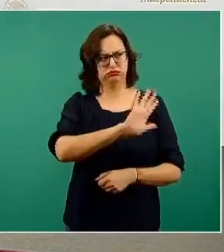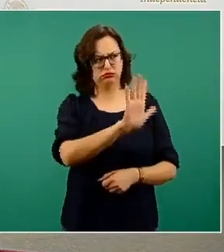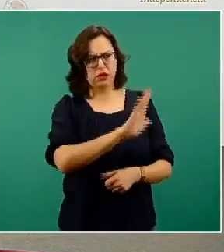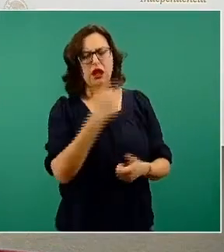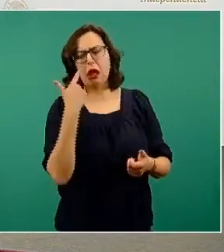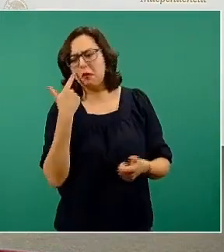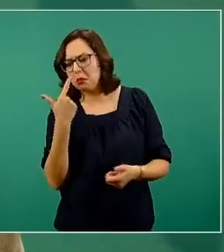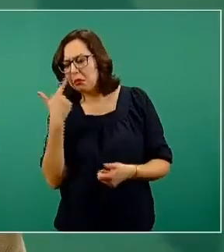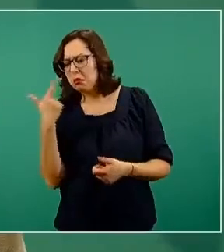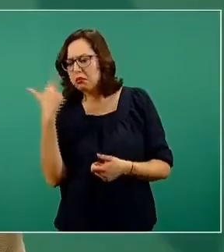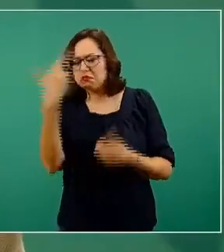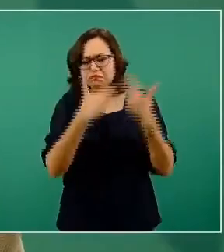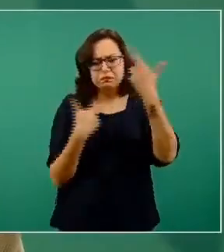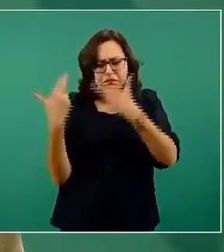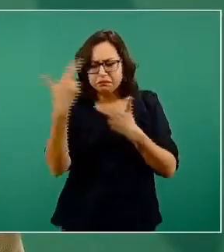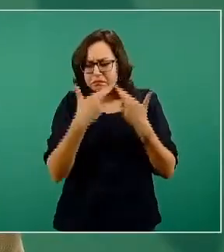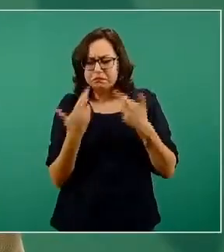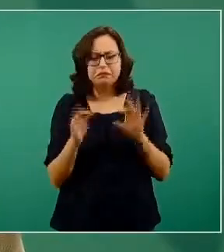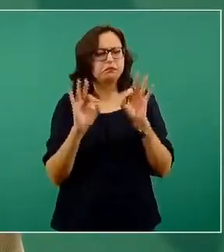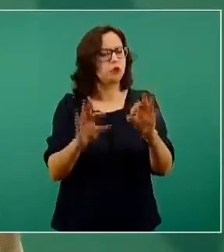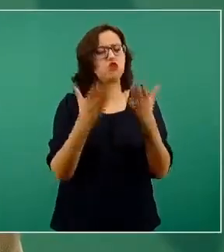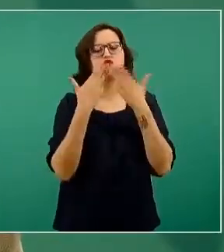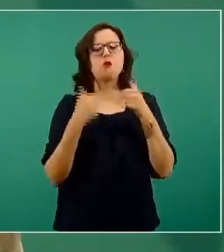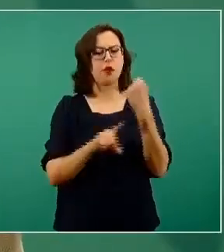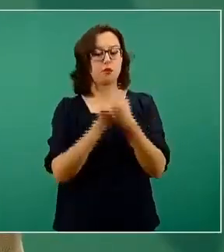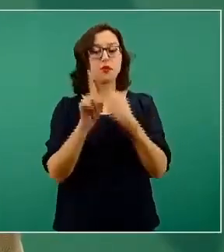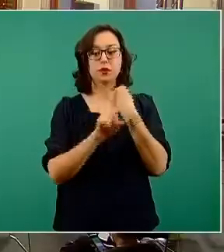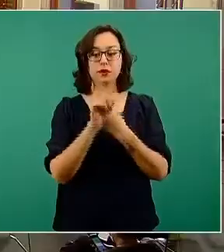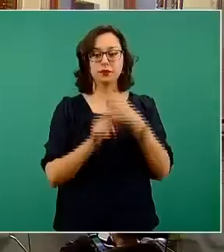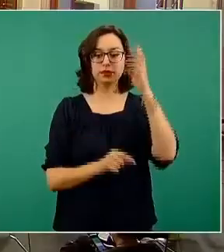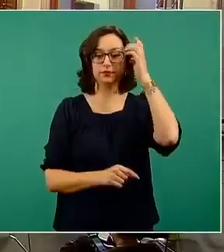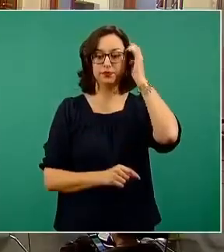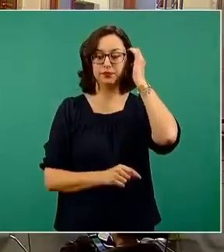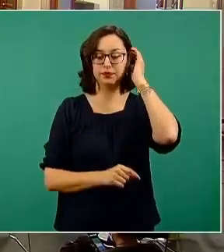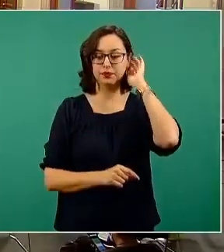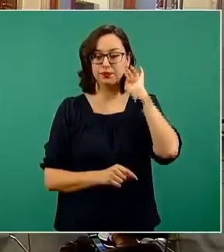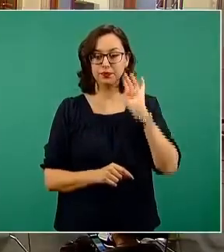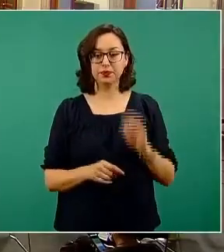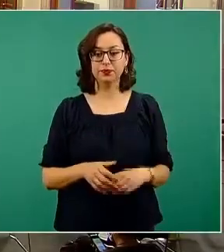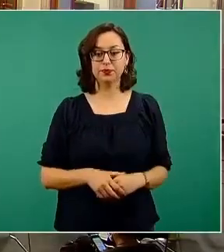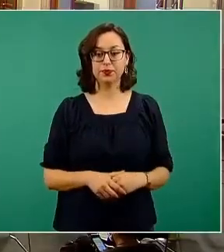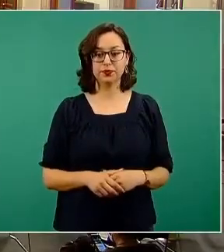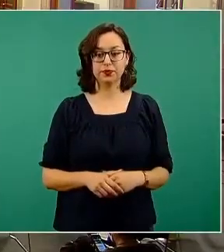datos y en ninguna de ellas hubo un problema a considerar.